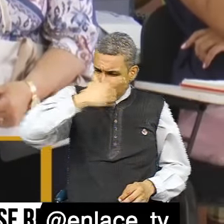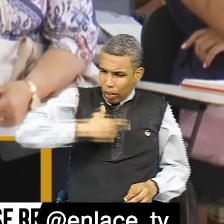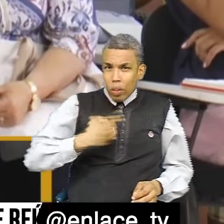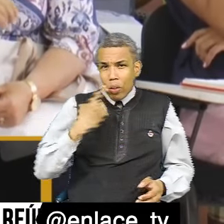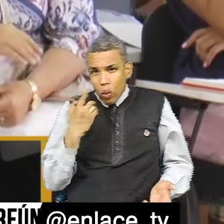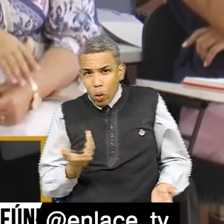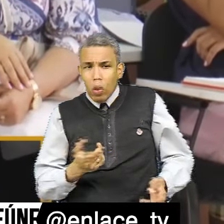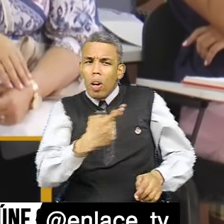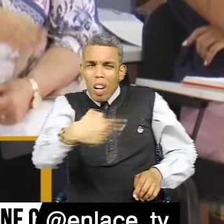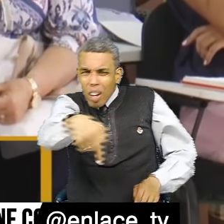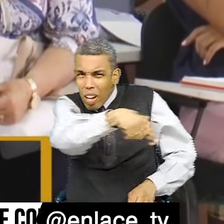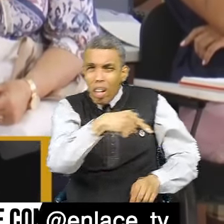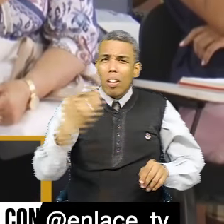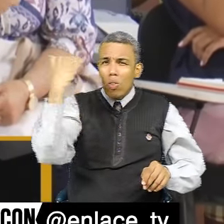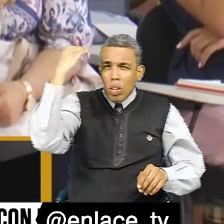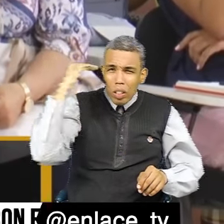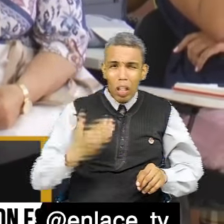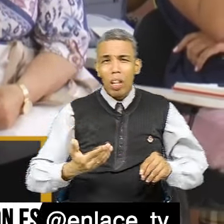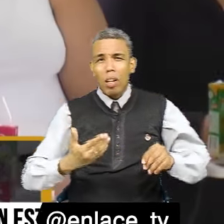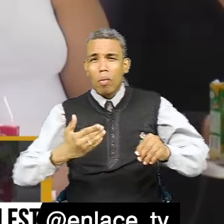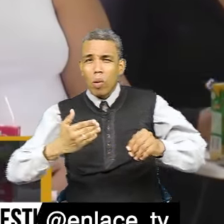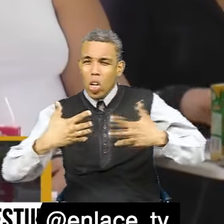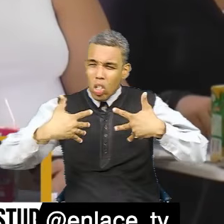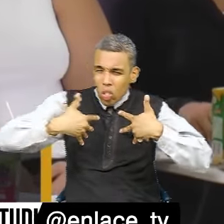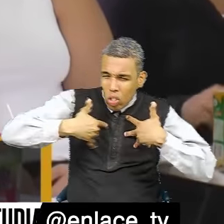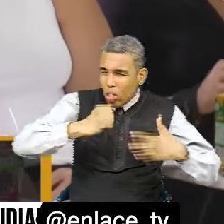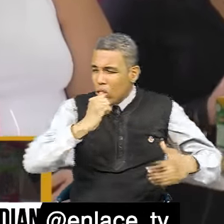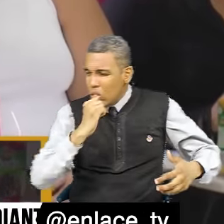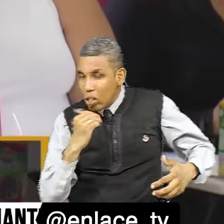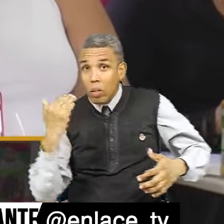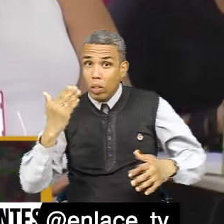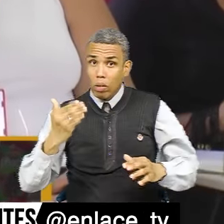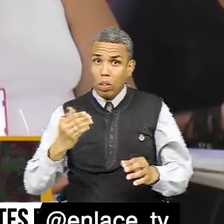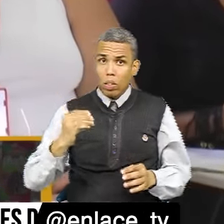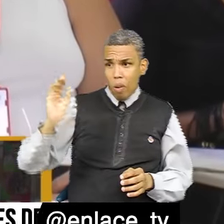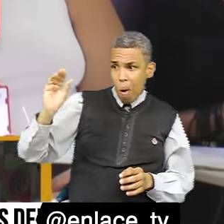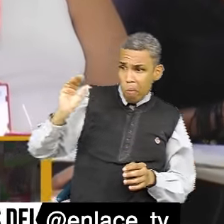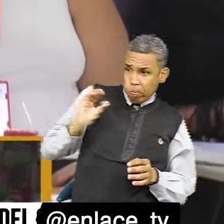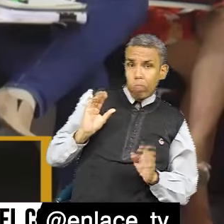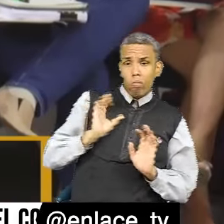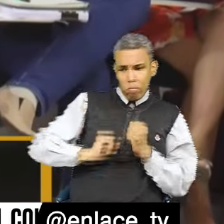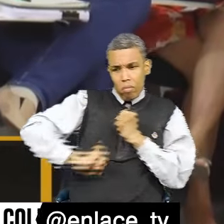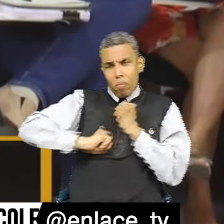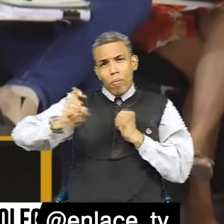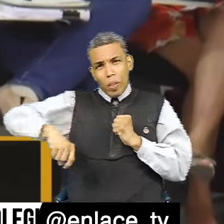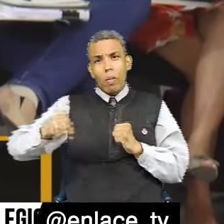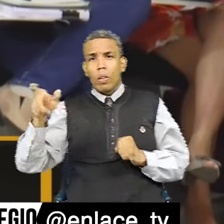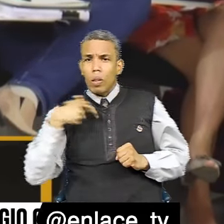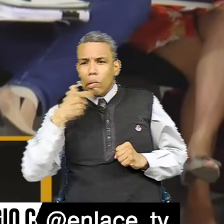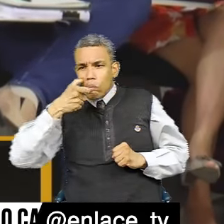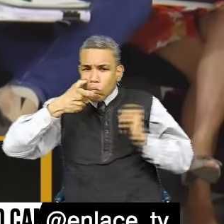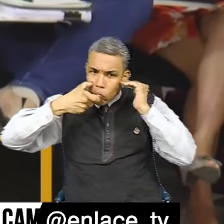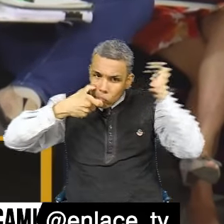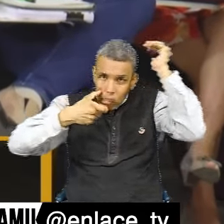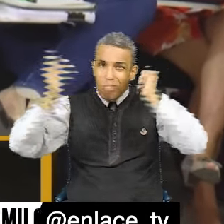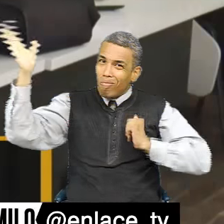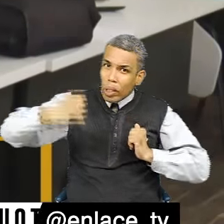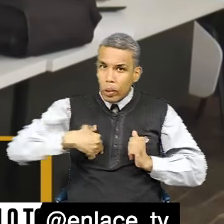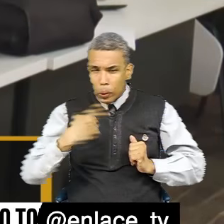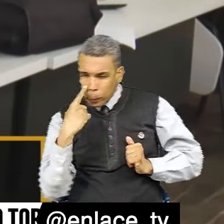que la Procuraduría nos haga investigación sobre todo el tema que tenga que ver con recursos de las víctimas. La ruta de atención a víctimas,